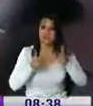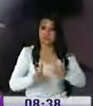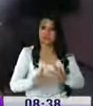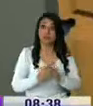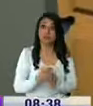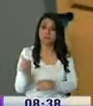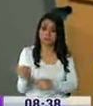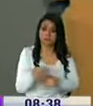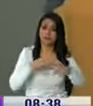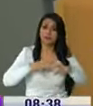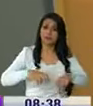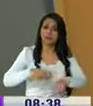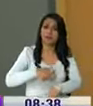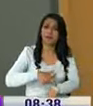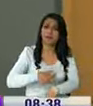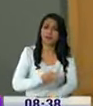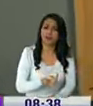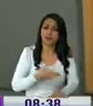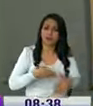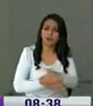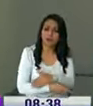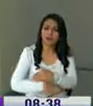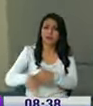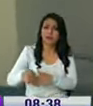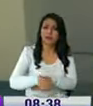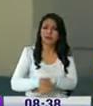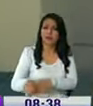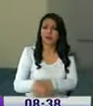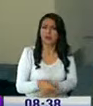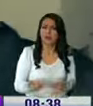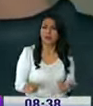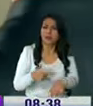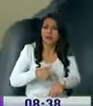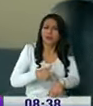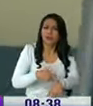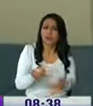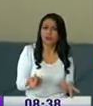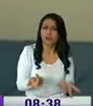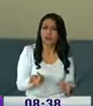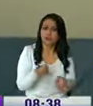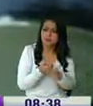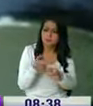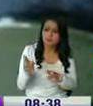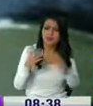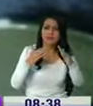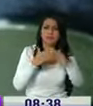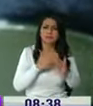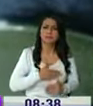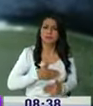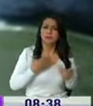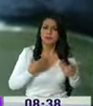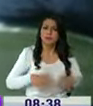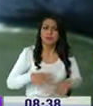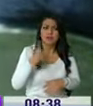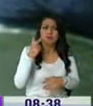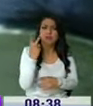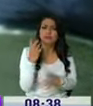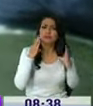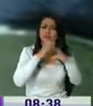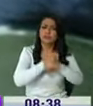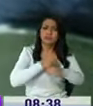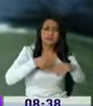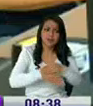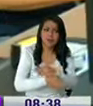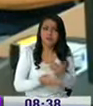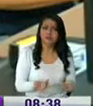a qué horas que entran, a qué horas que salen. Están, yo, si se siente la habitación, por favor, ya por, creo que 12 de la noche de ultradeto. Esa